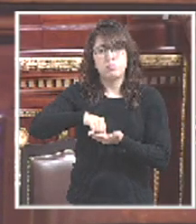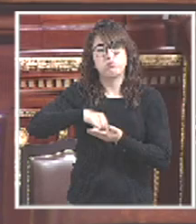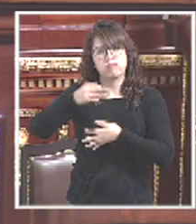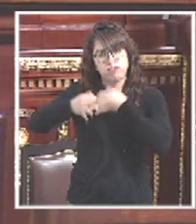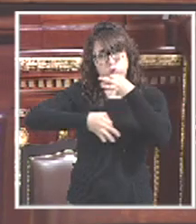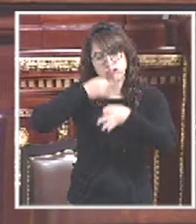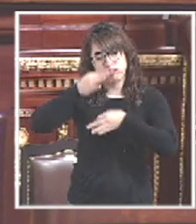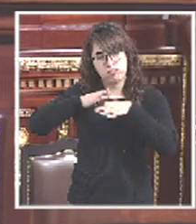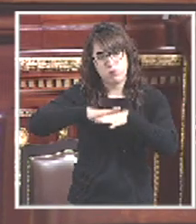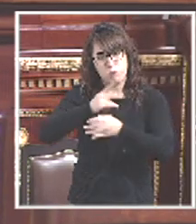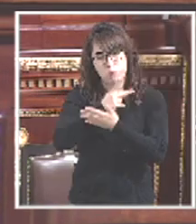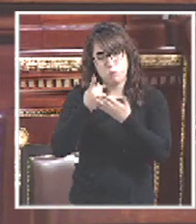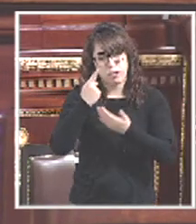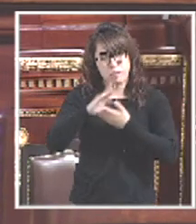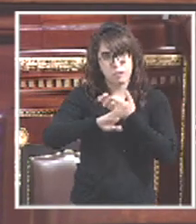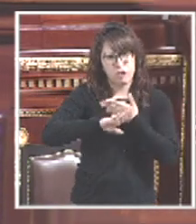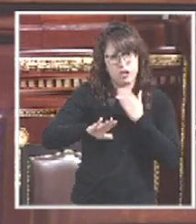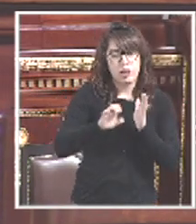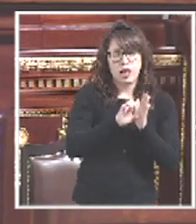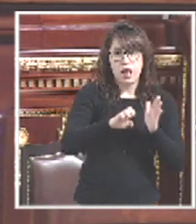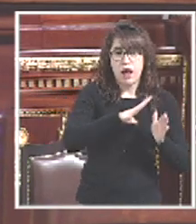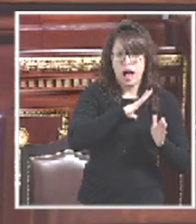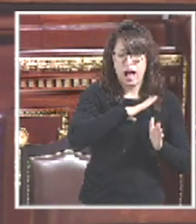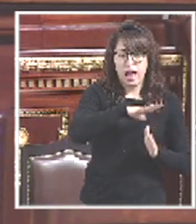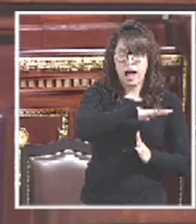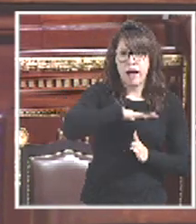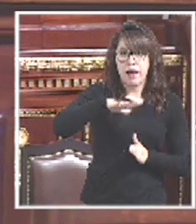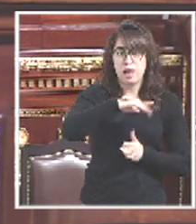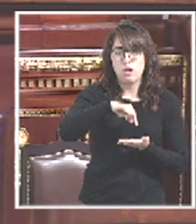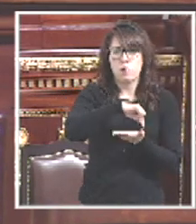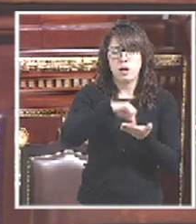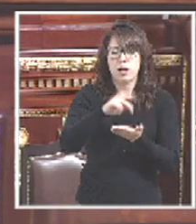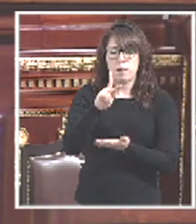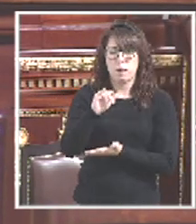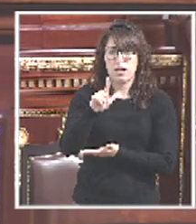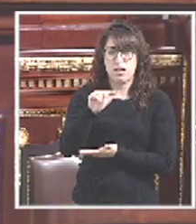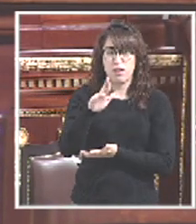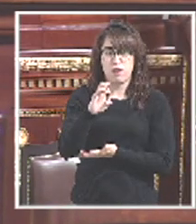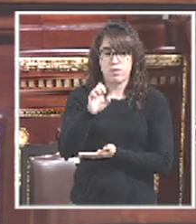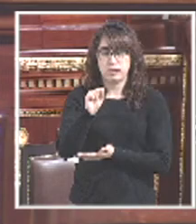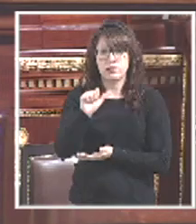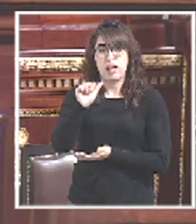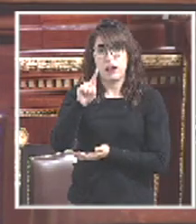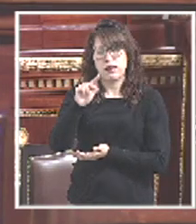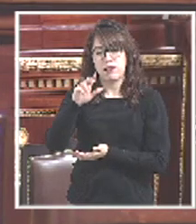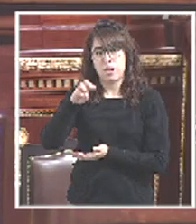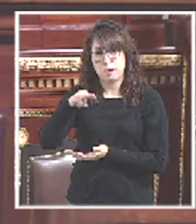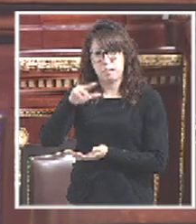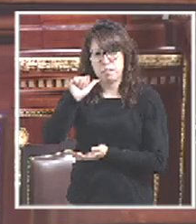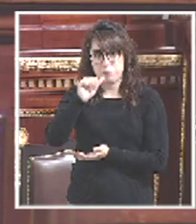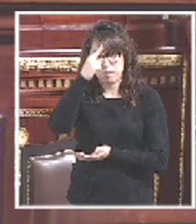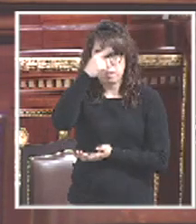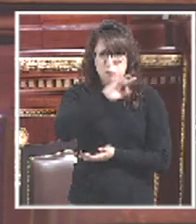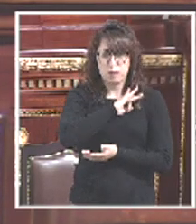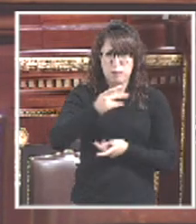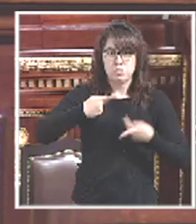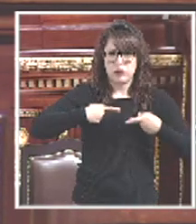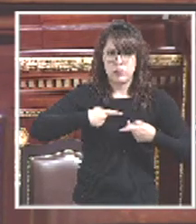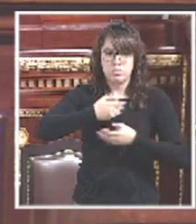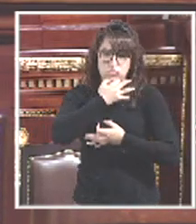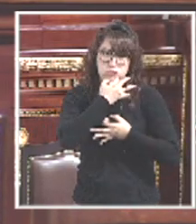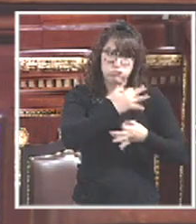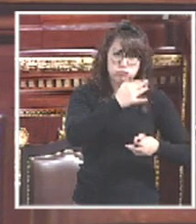prevención, como lo es la creación del Pilares Atlampa, que brinda espacios para la recreación, el deporte y la